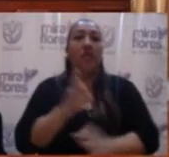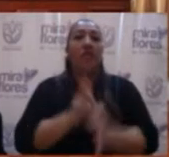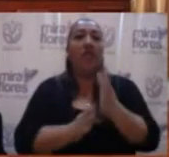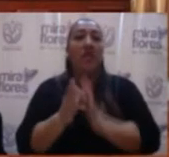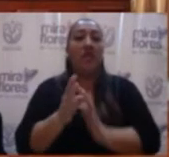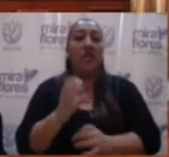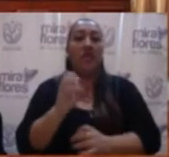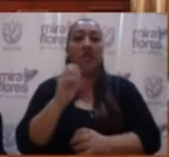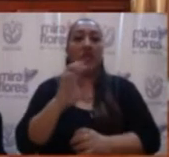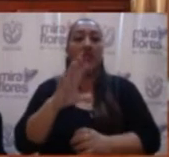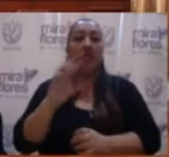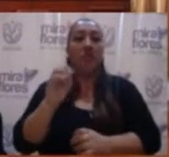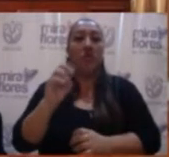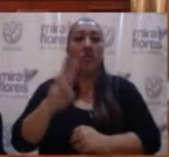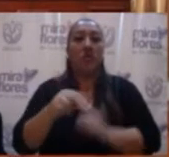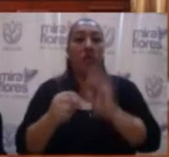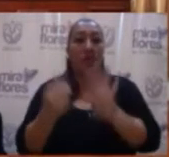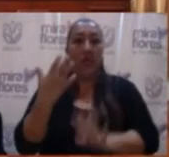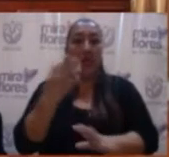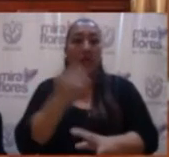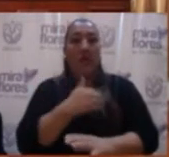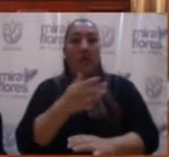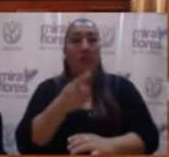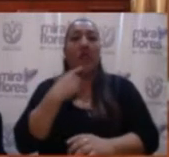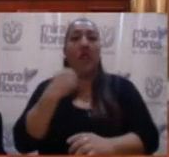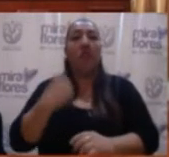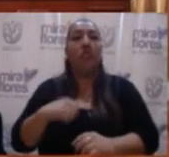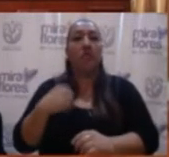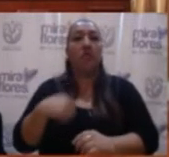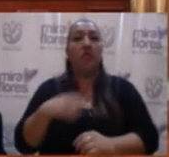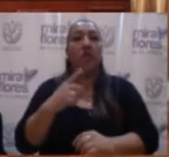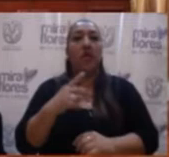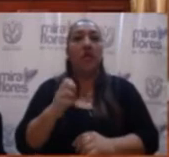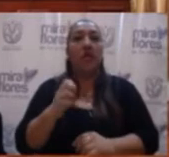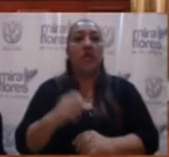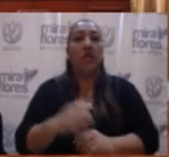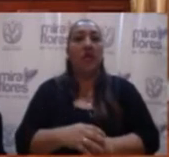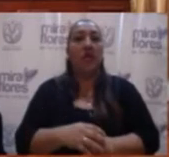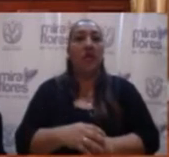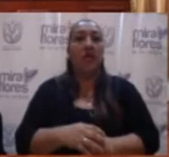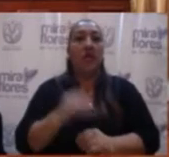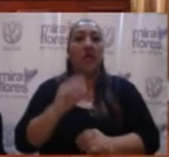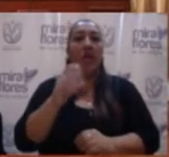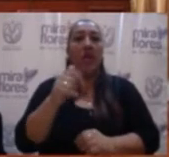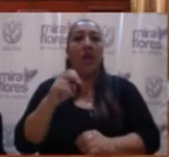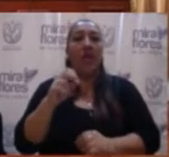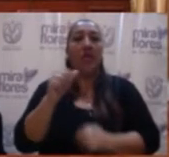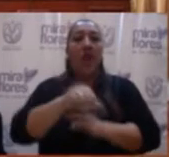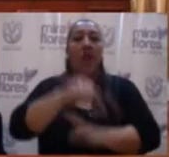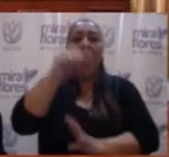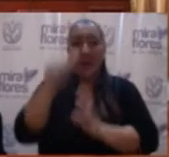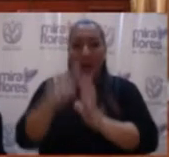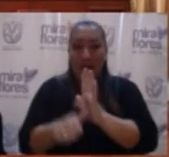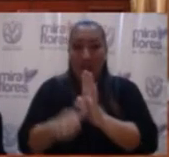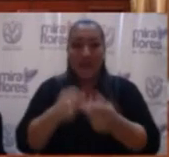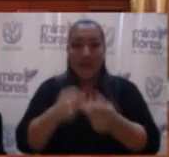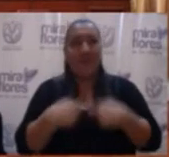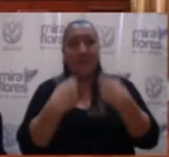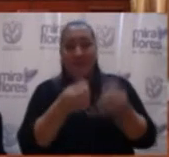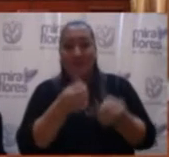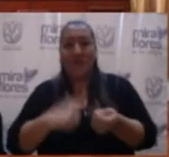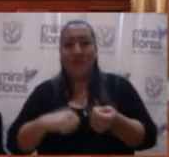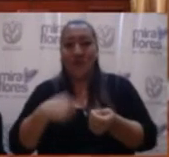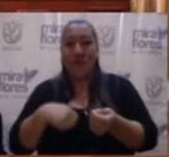Finanzas 150-2015 a favor de la Municipalidad Distrital de Yaután, provincia de Casma, región Ancash, de conformidad con los